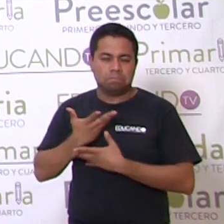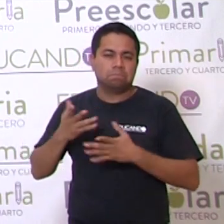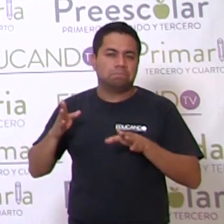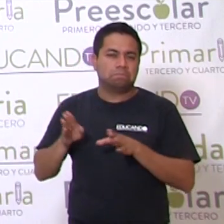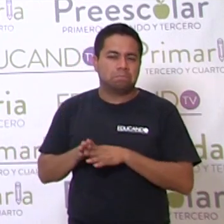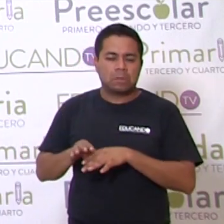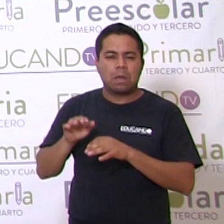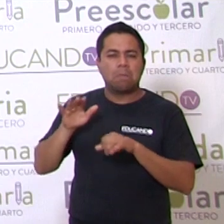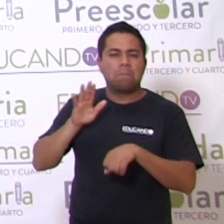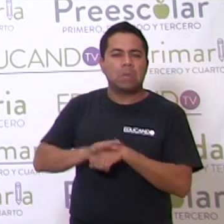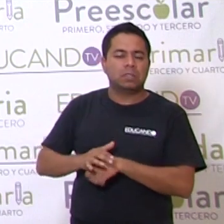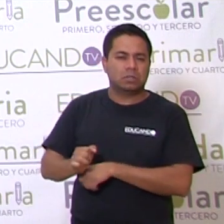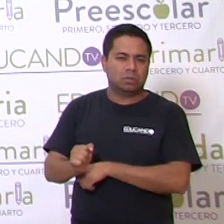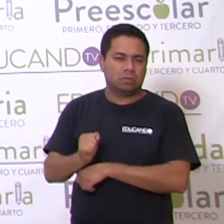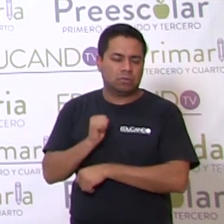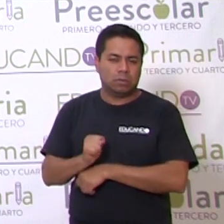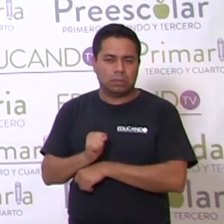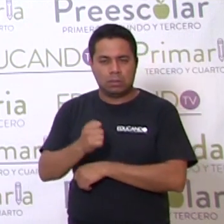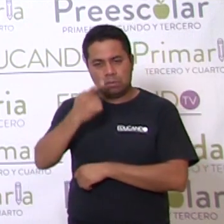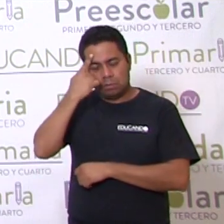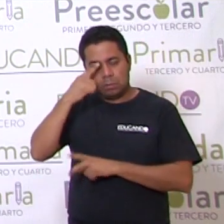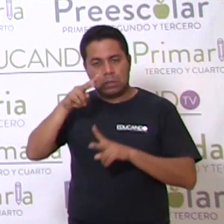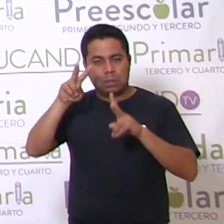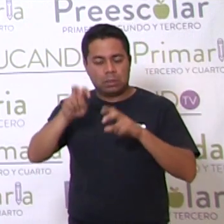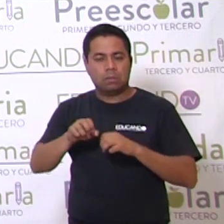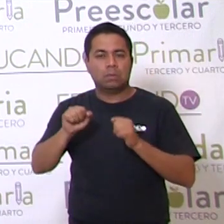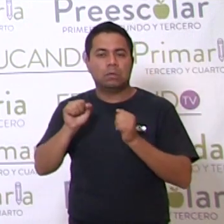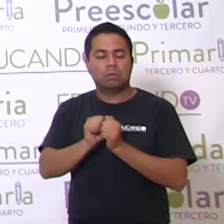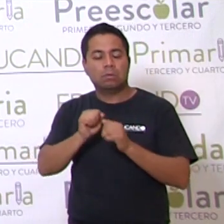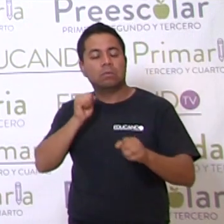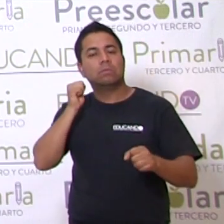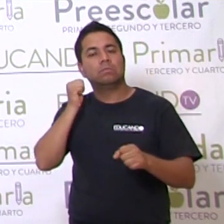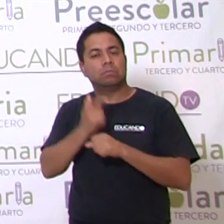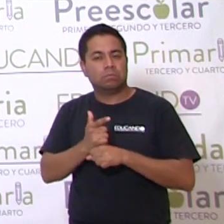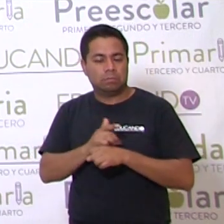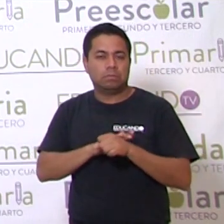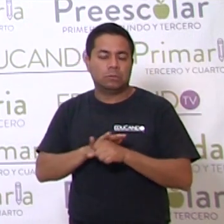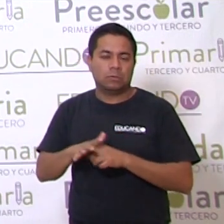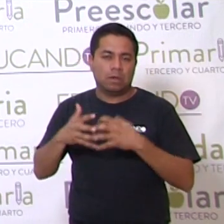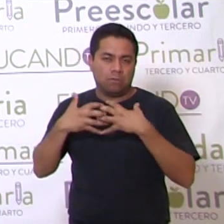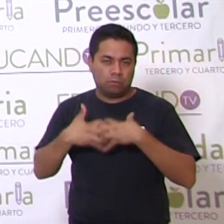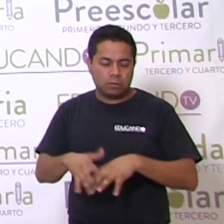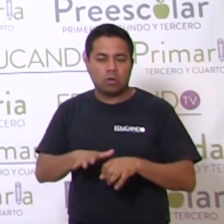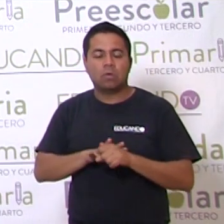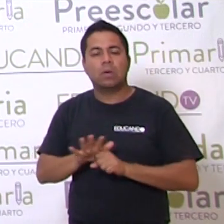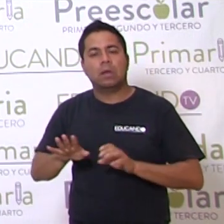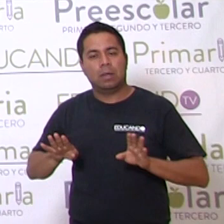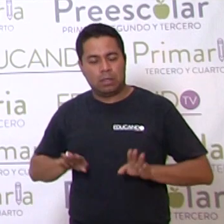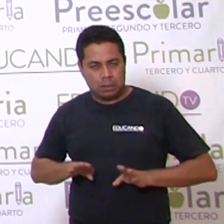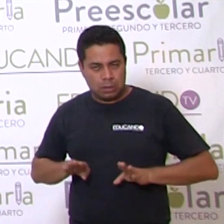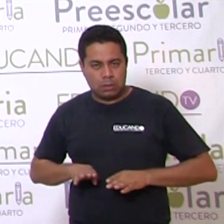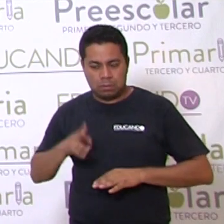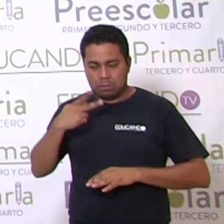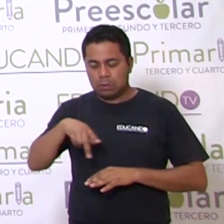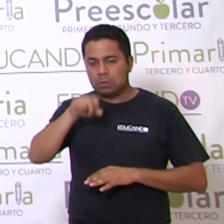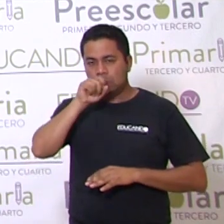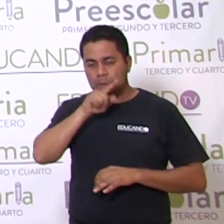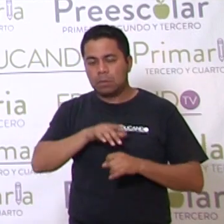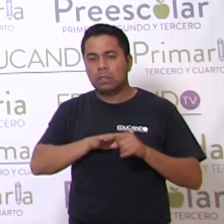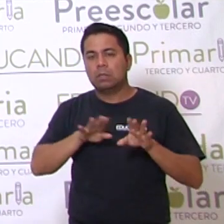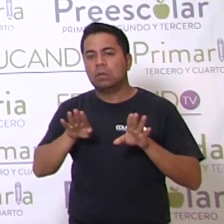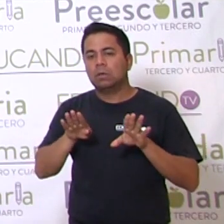más fortalecido el aspecto de poder identificar la función, las características, pero sobre todo